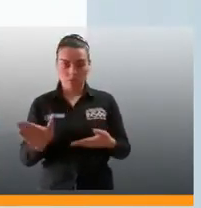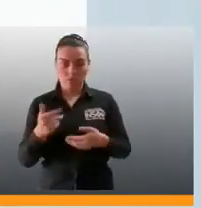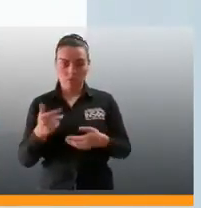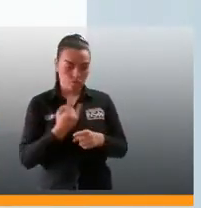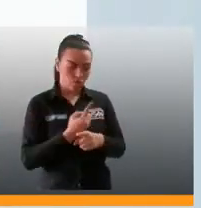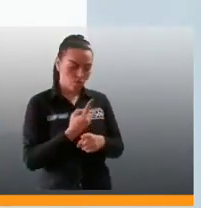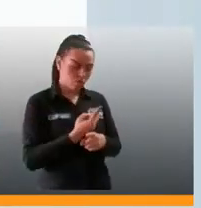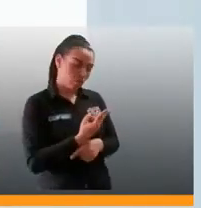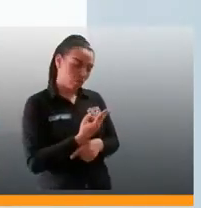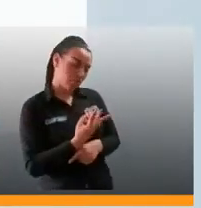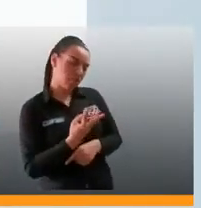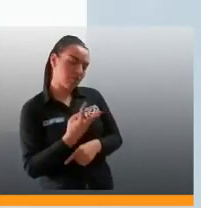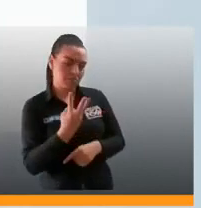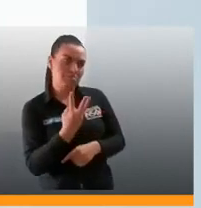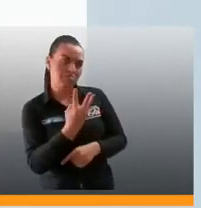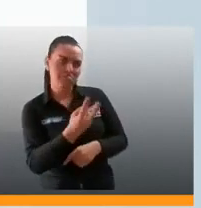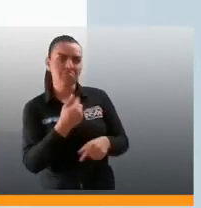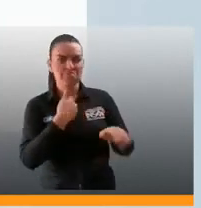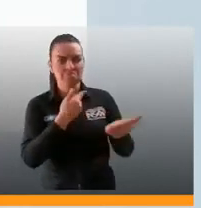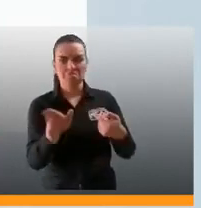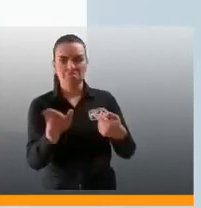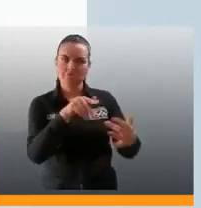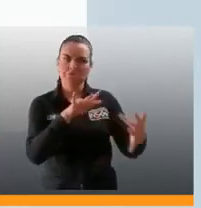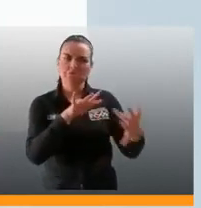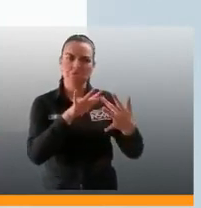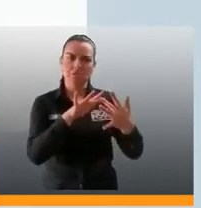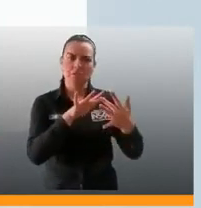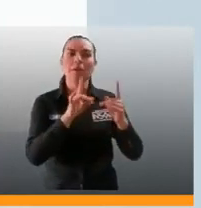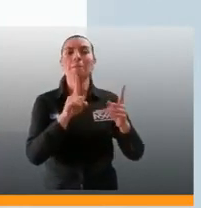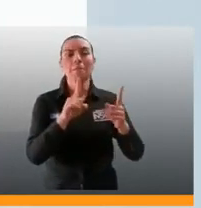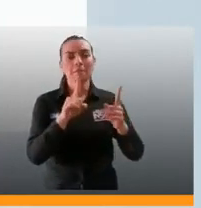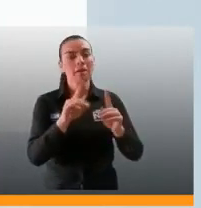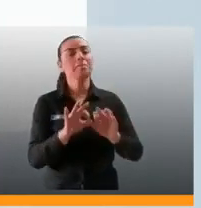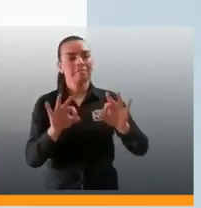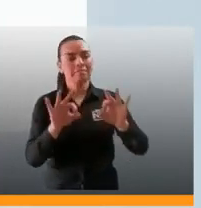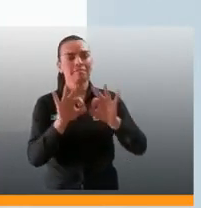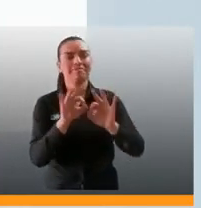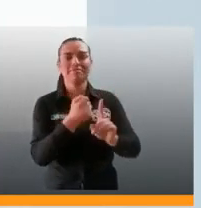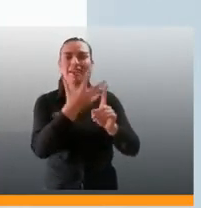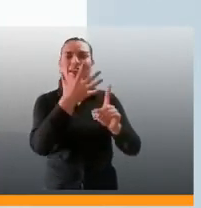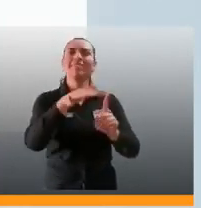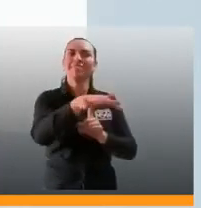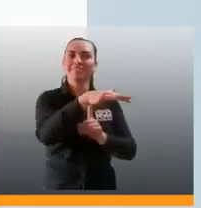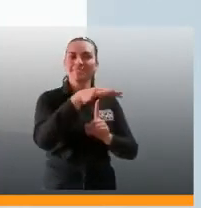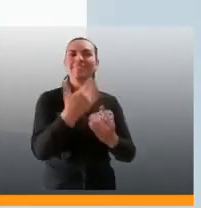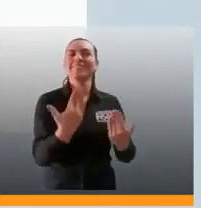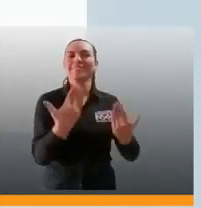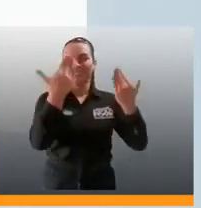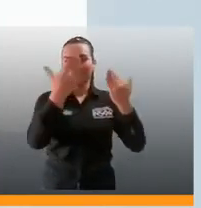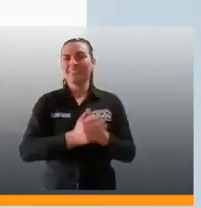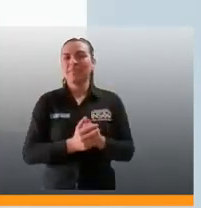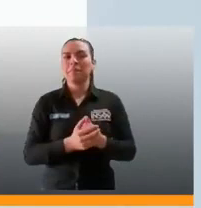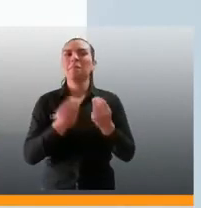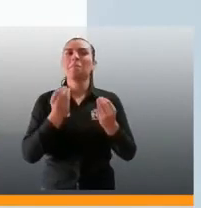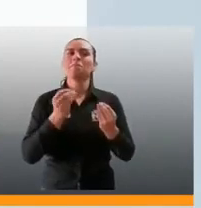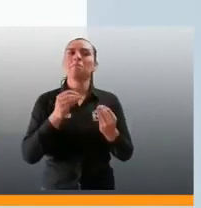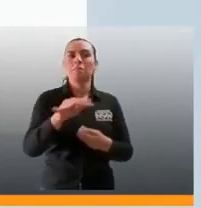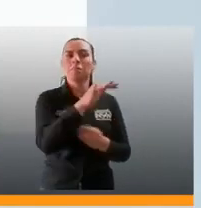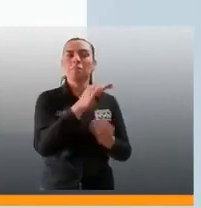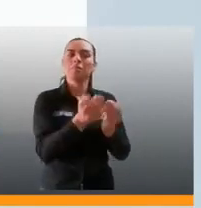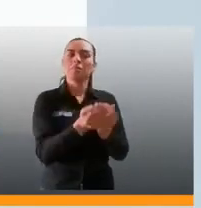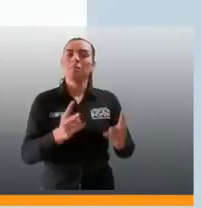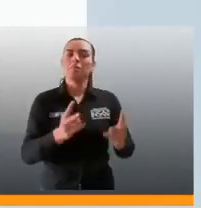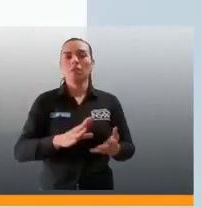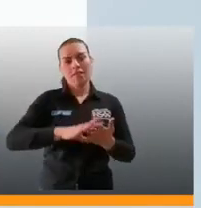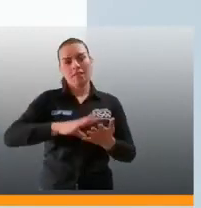las indicadas, como les digo, vamos a lograr un mayor impacto en ese aprendizaje de los estudiantes.